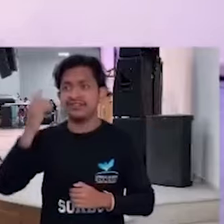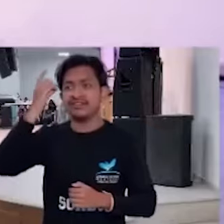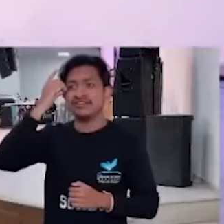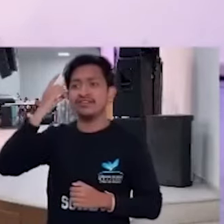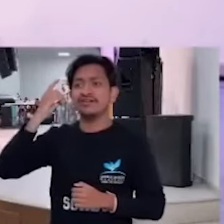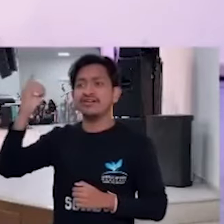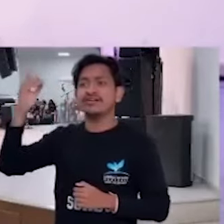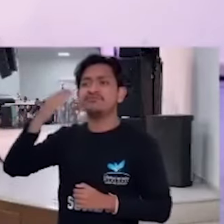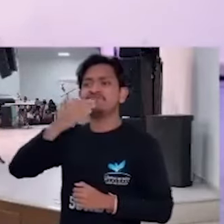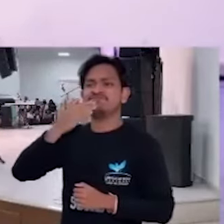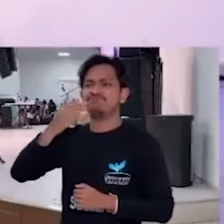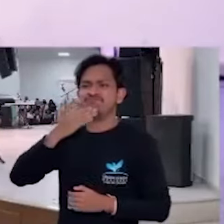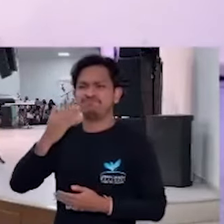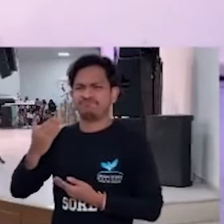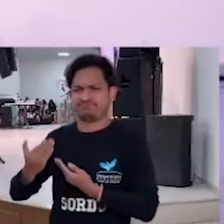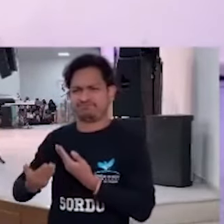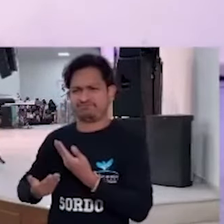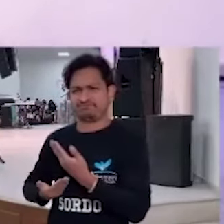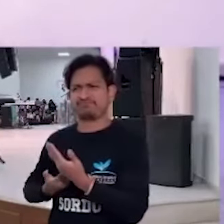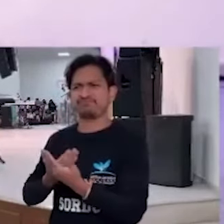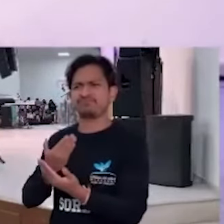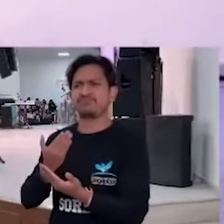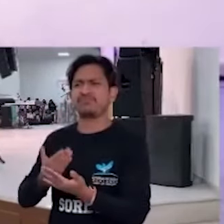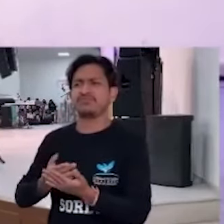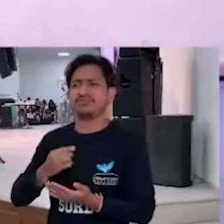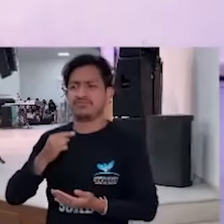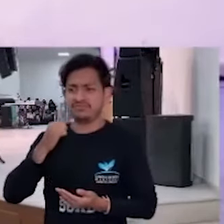fiel, buen siervo y fiel,